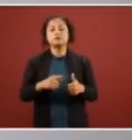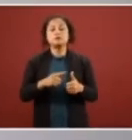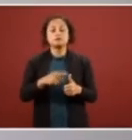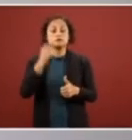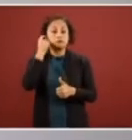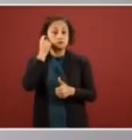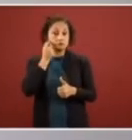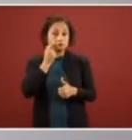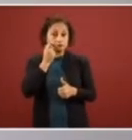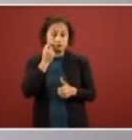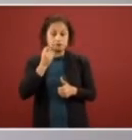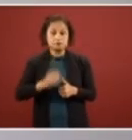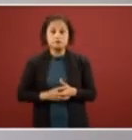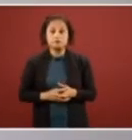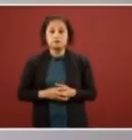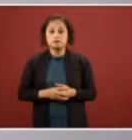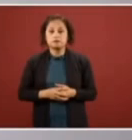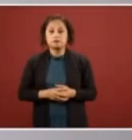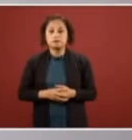Guerrero. Guerrero.